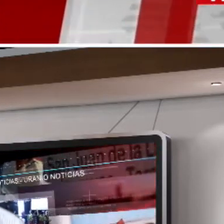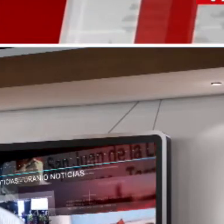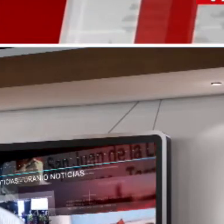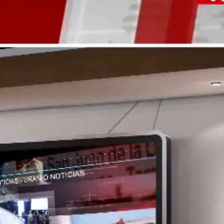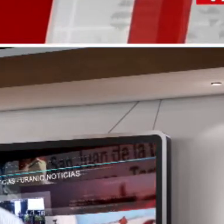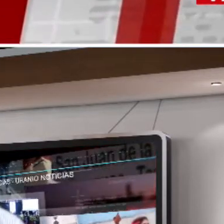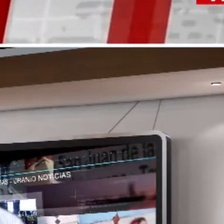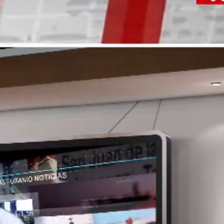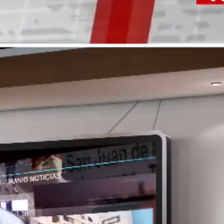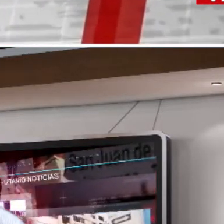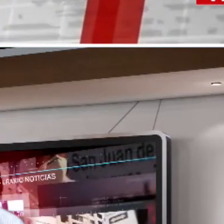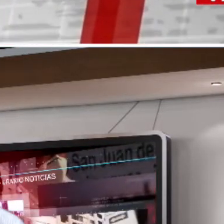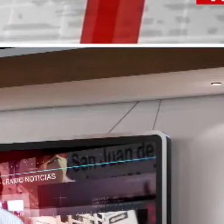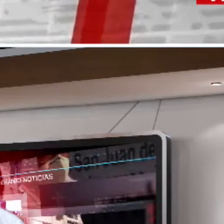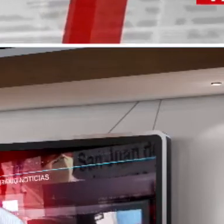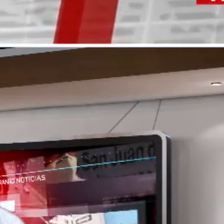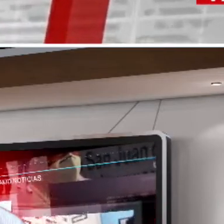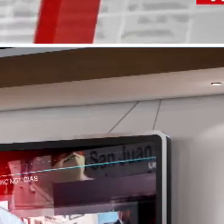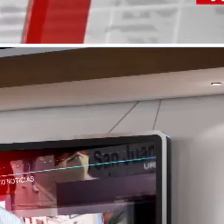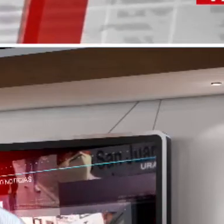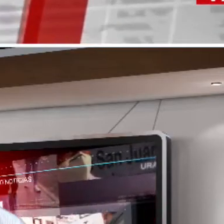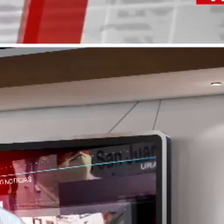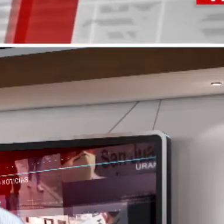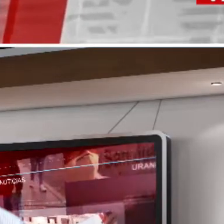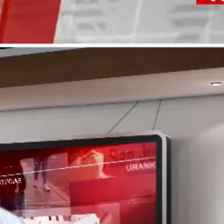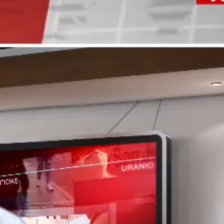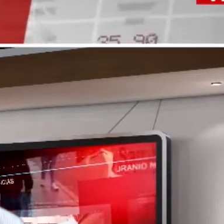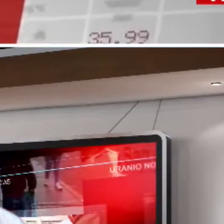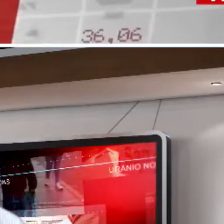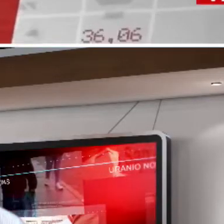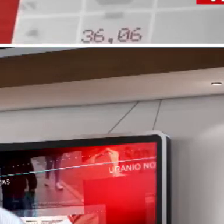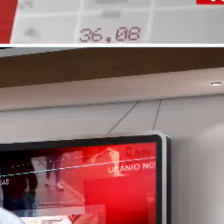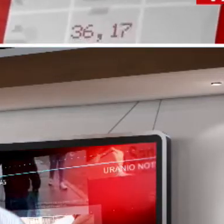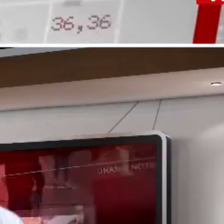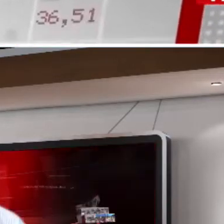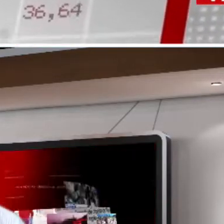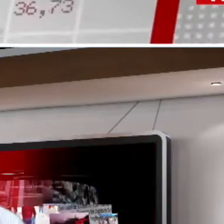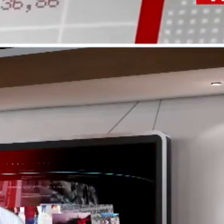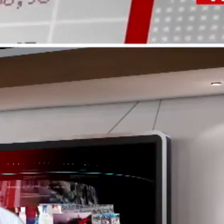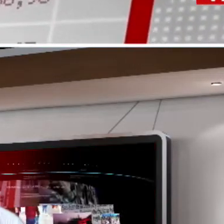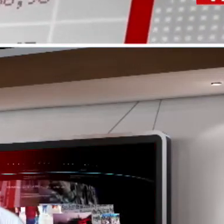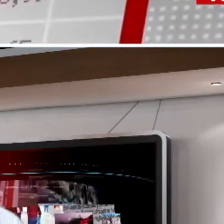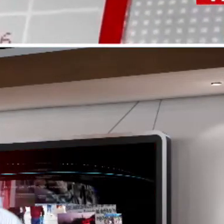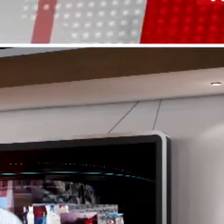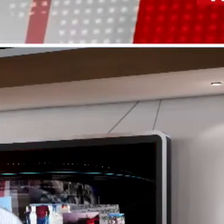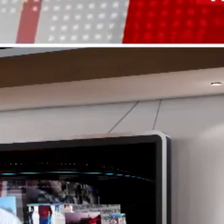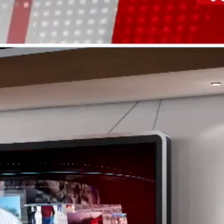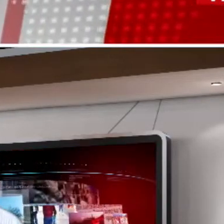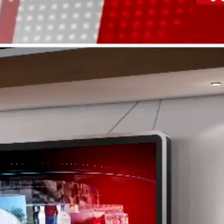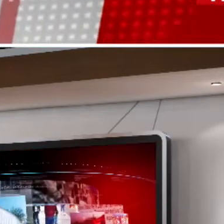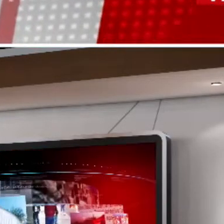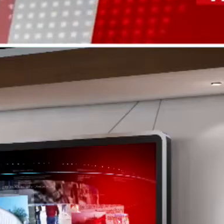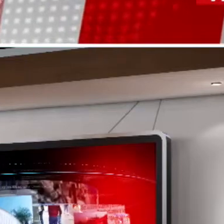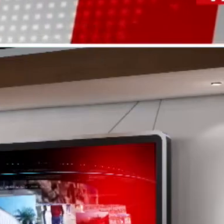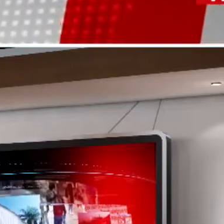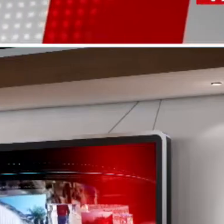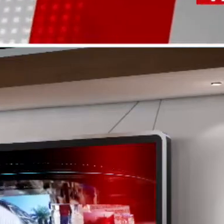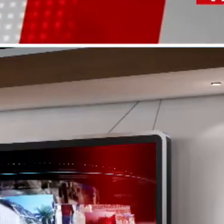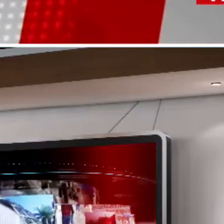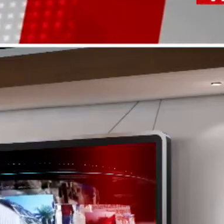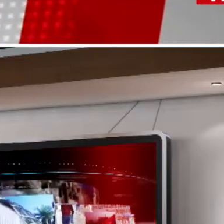donado asentamientos humanos para que los asentamientos humanos se puedan titular. Ese es el trabajo. ¿Significa, doctor Teodoberto